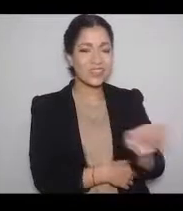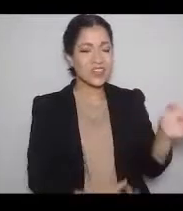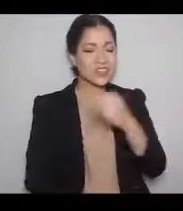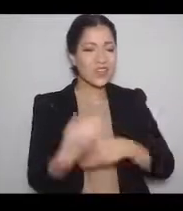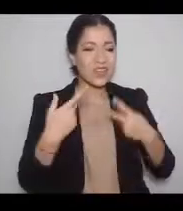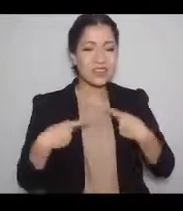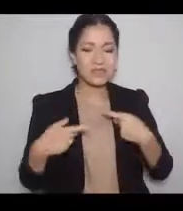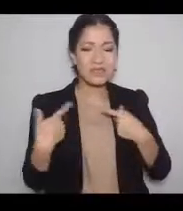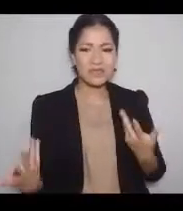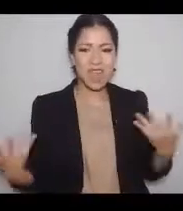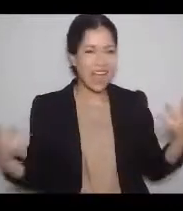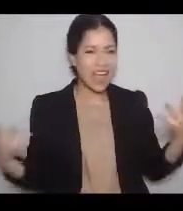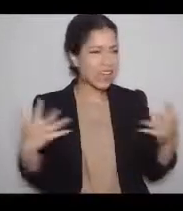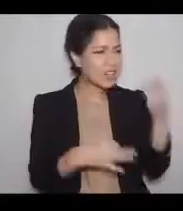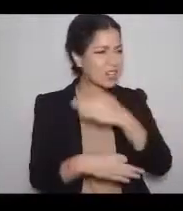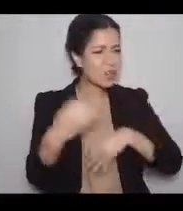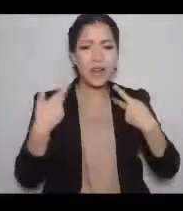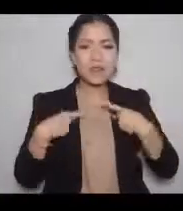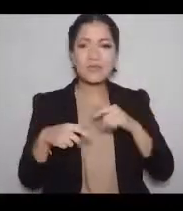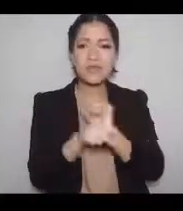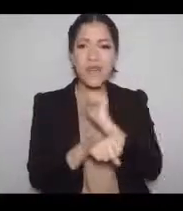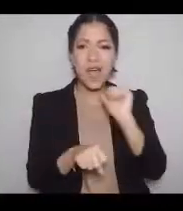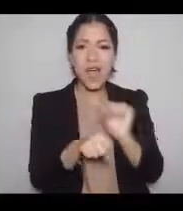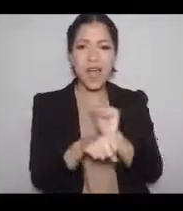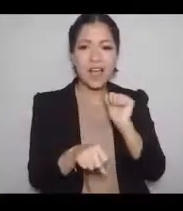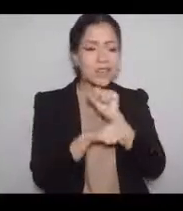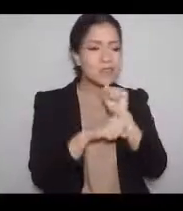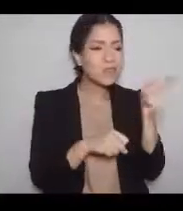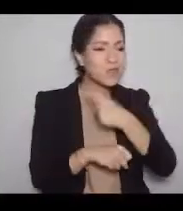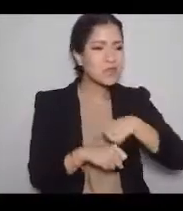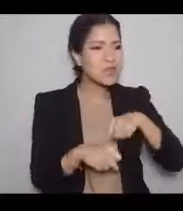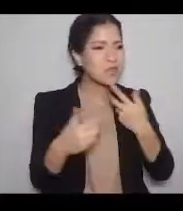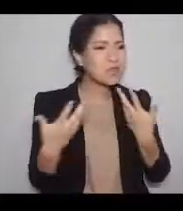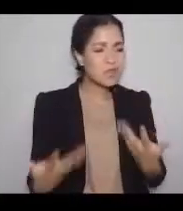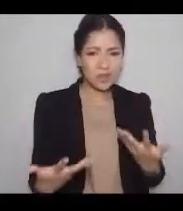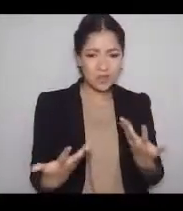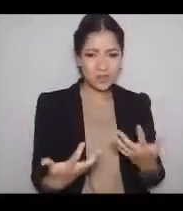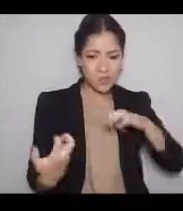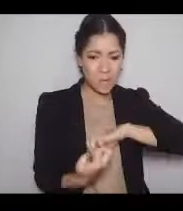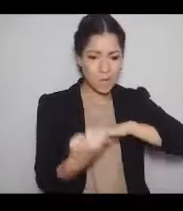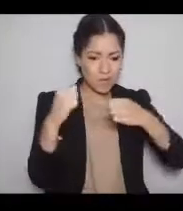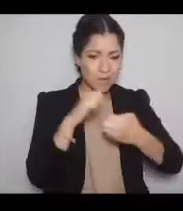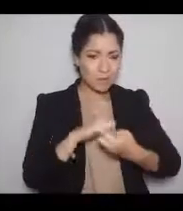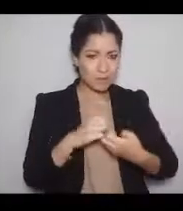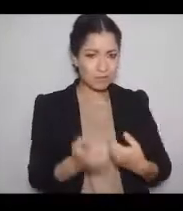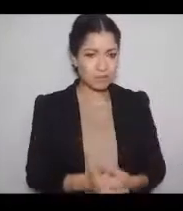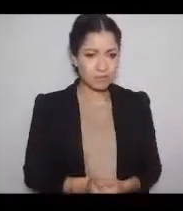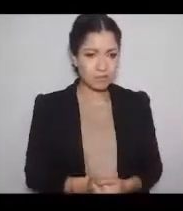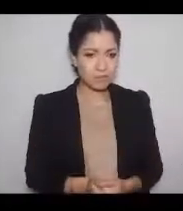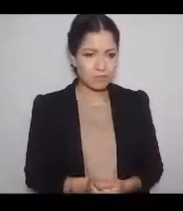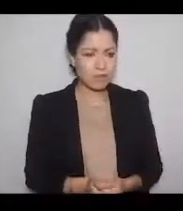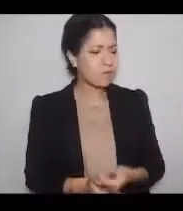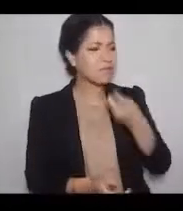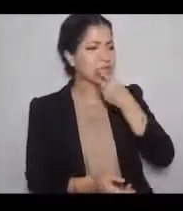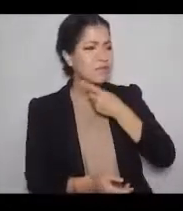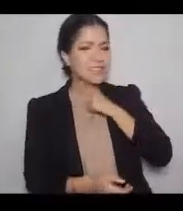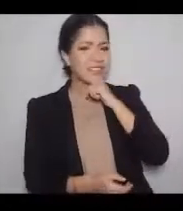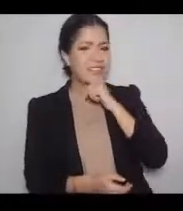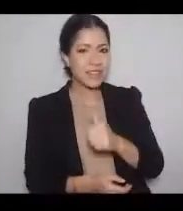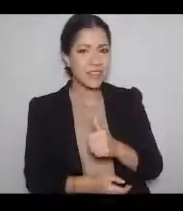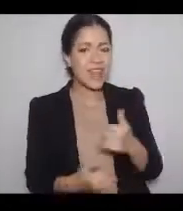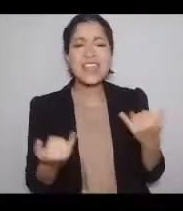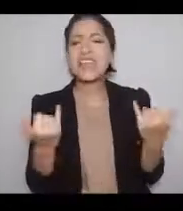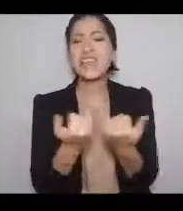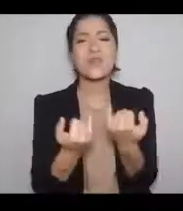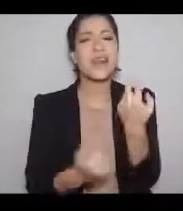nos odiemos para aumentar la tensión entre ti y Kepler. A mí me tiró mala onda de ti. Eso también es